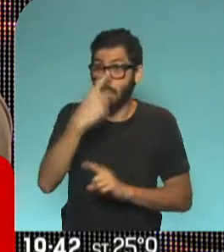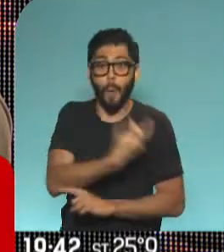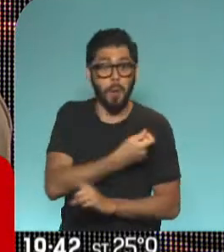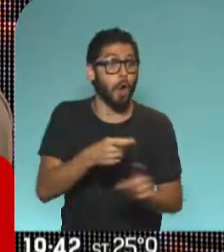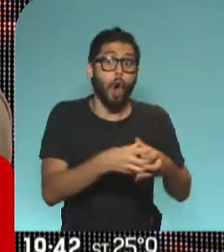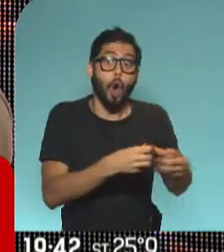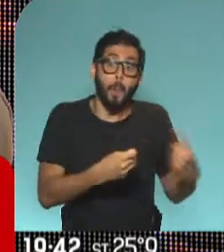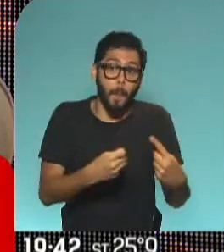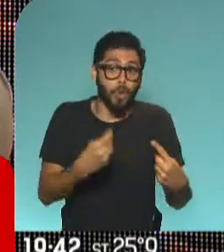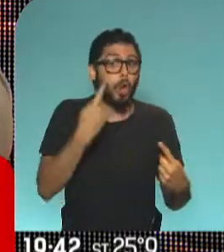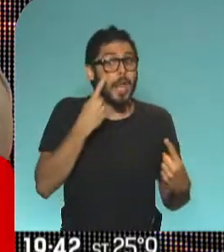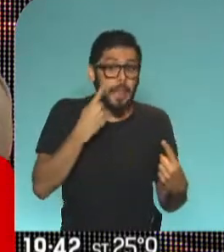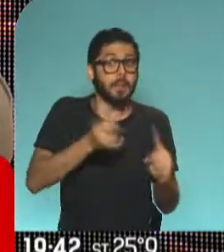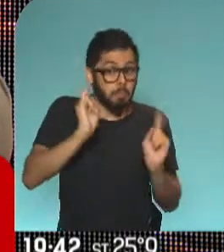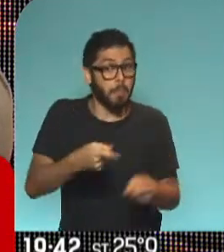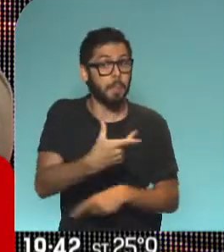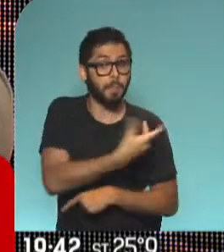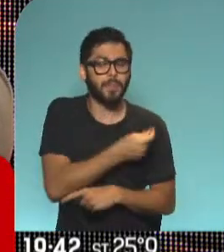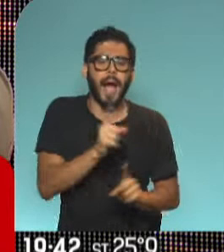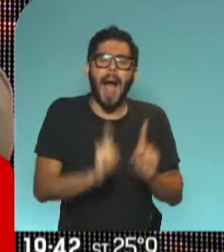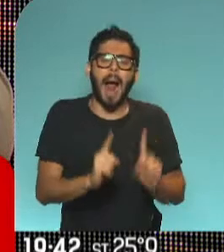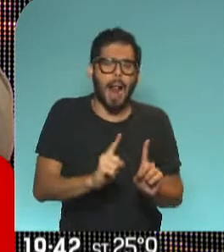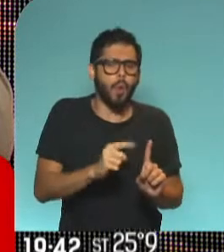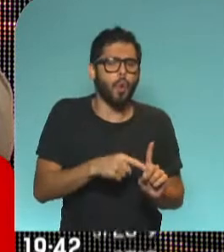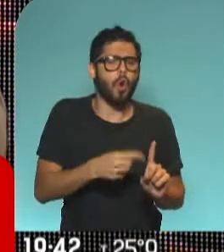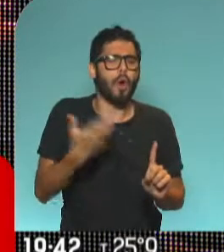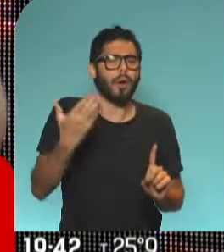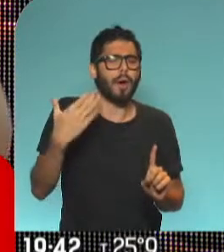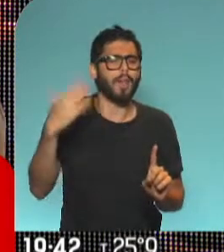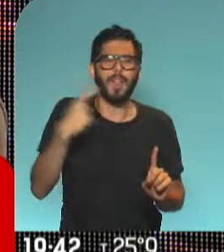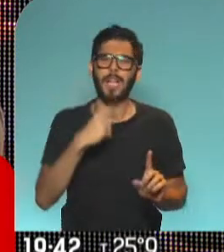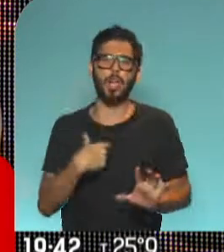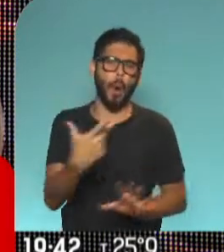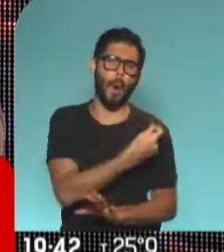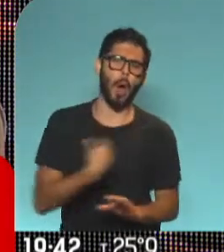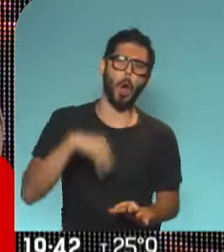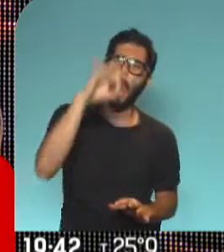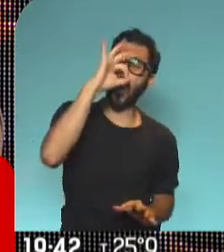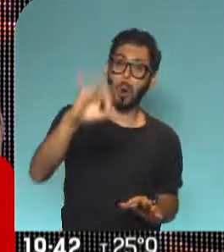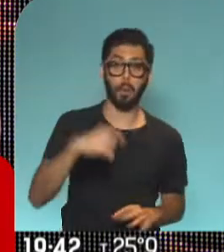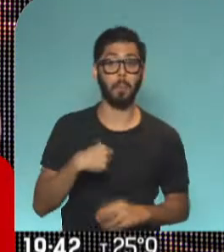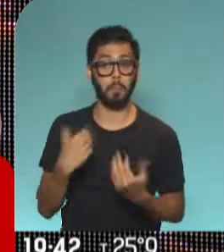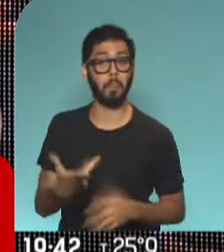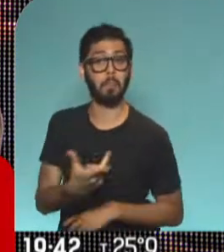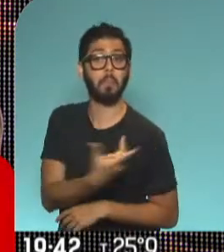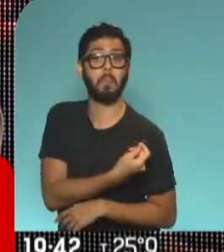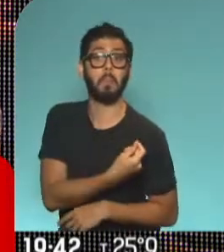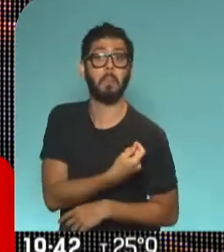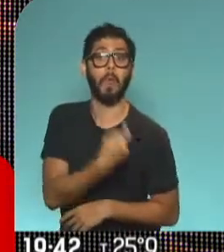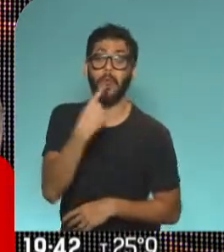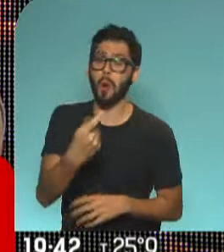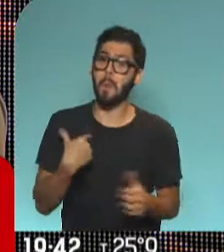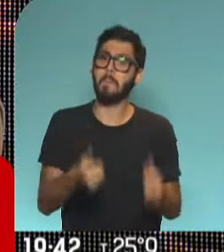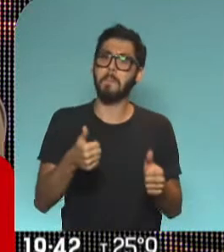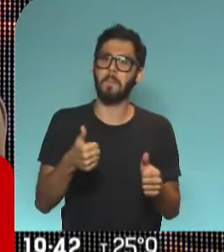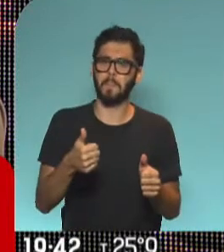también, Algunos de ellos que había dicho, jamás me voy a poner esa vacuna, se vacunó, se puso y salió a decir, qué bárbaro. ¿Y